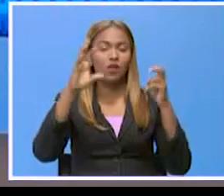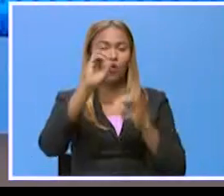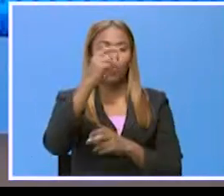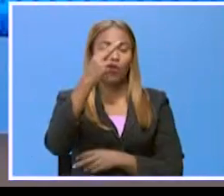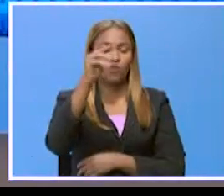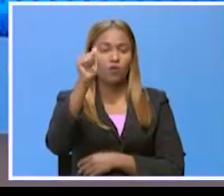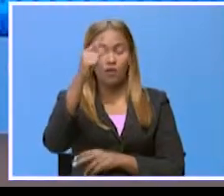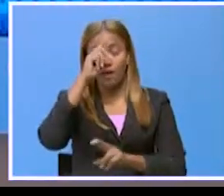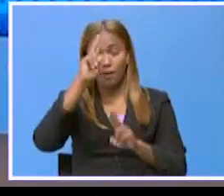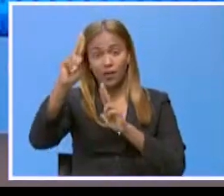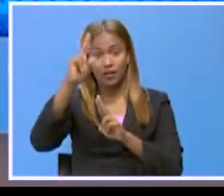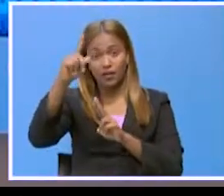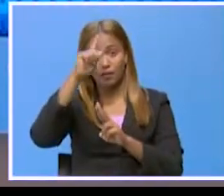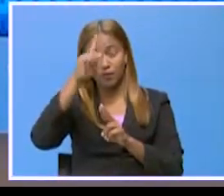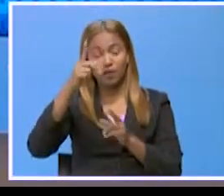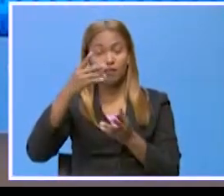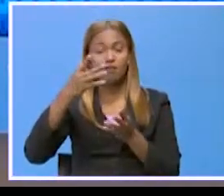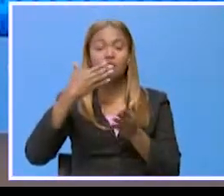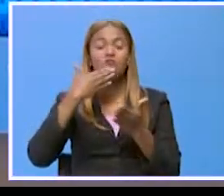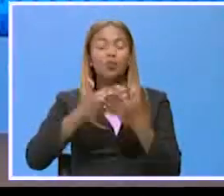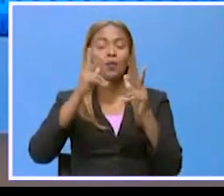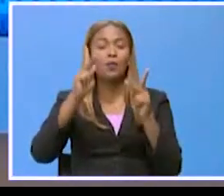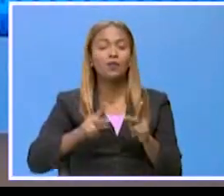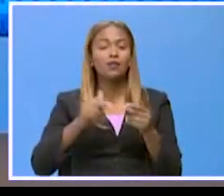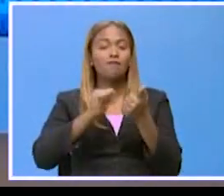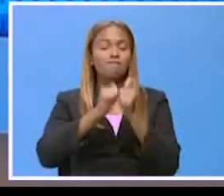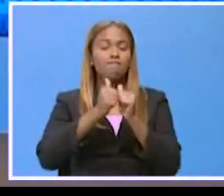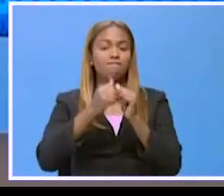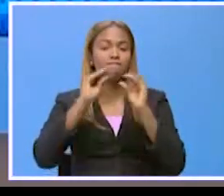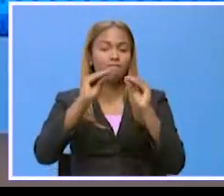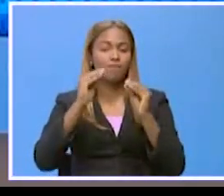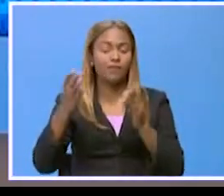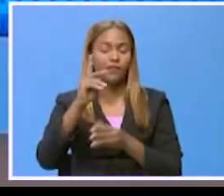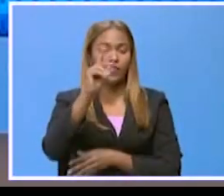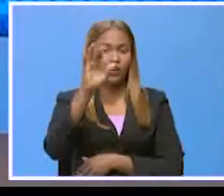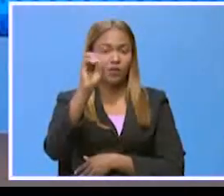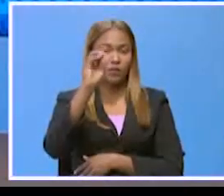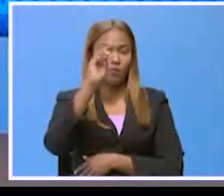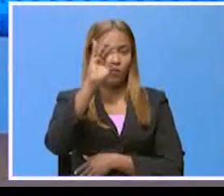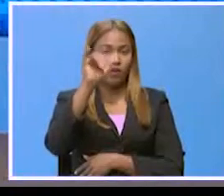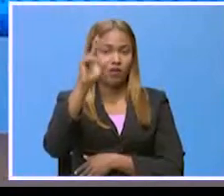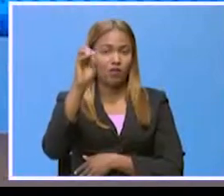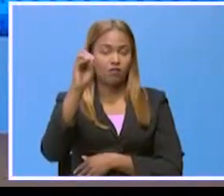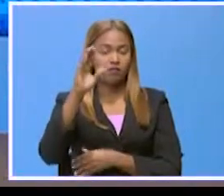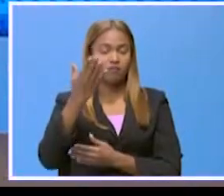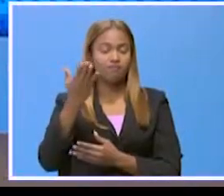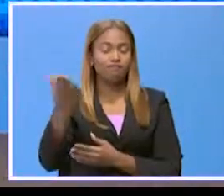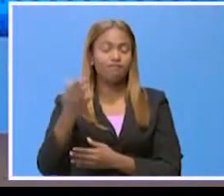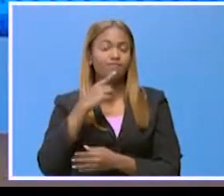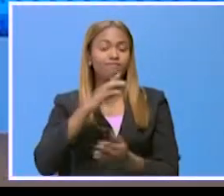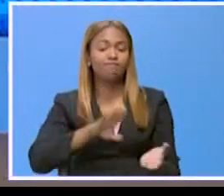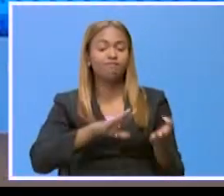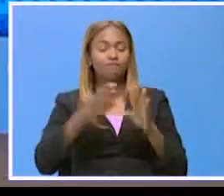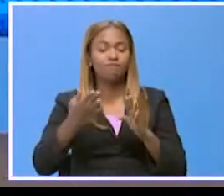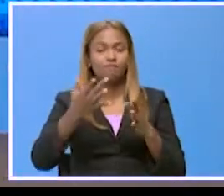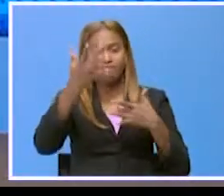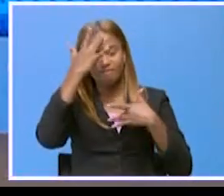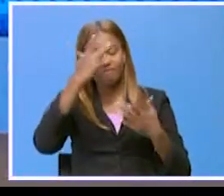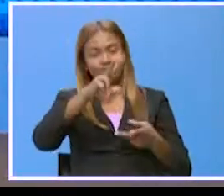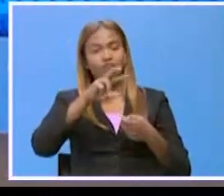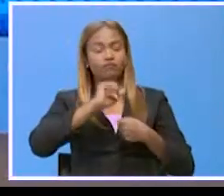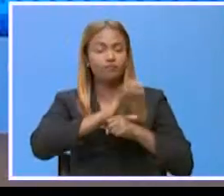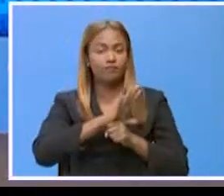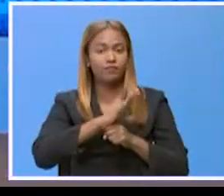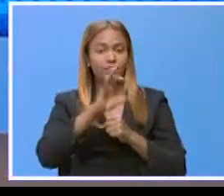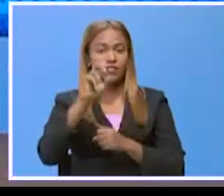homenaje póstumo al destacado instructor de béisbol darío moreno marte quien perdió la batalla contra el cobe y 19